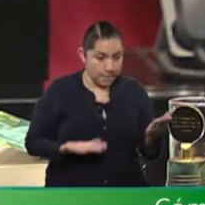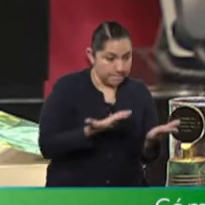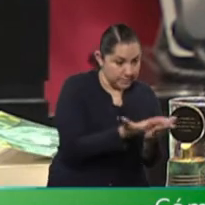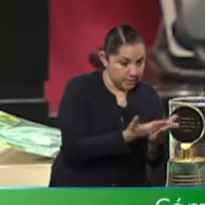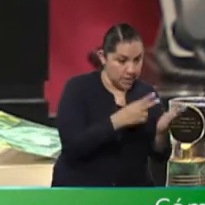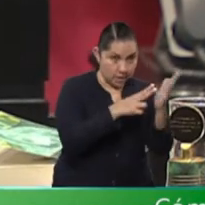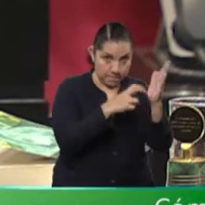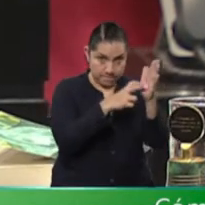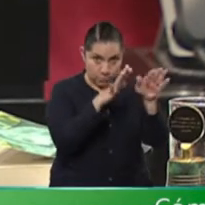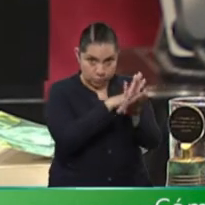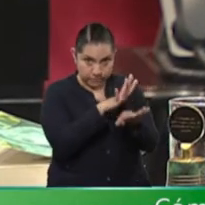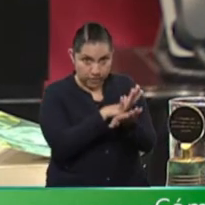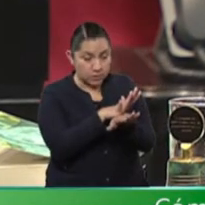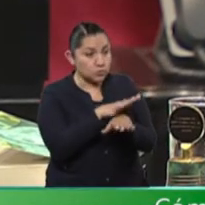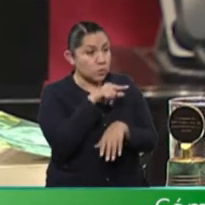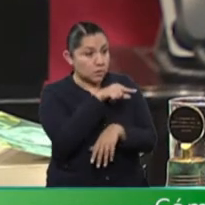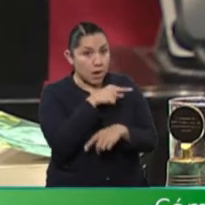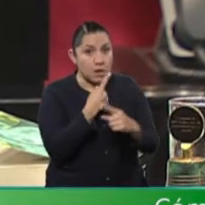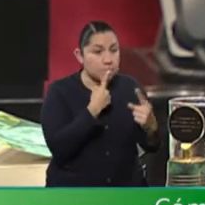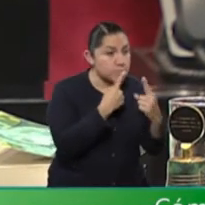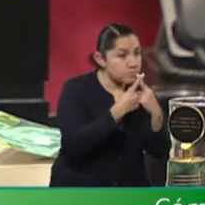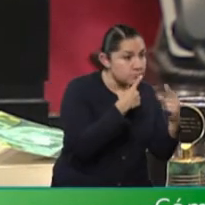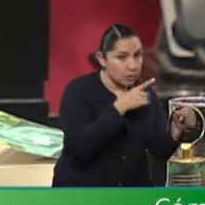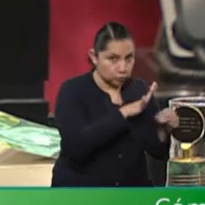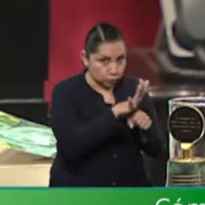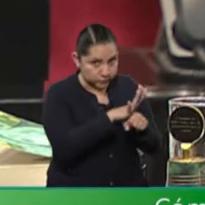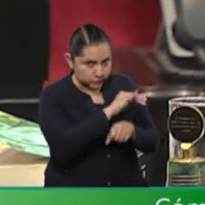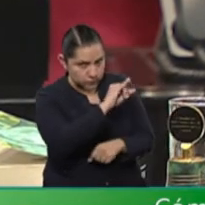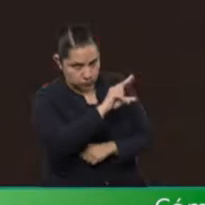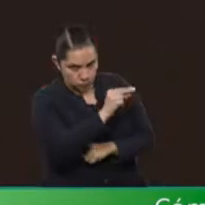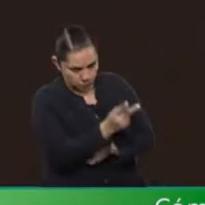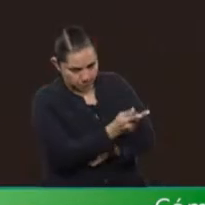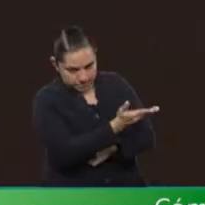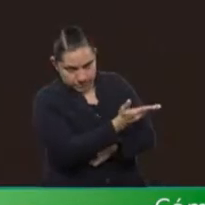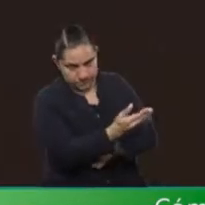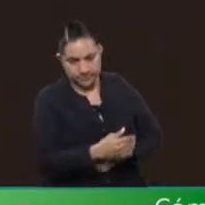considera suficientemente discutida. En votación económica.